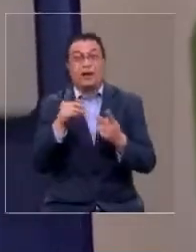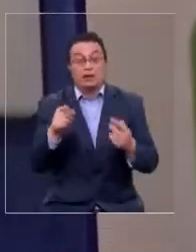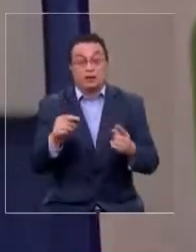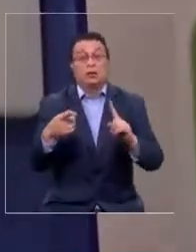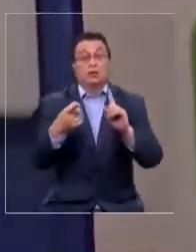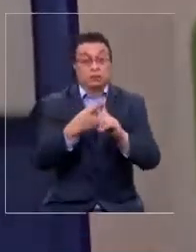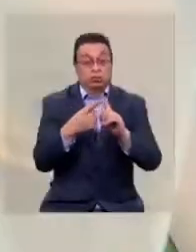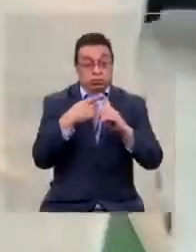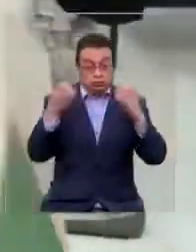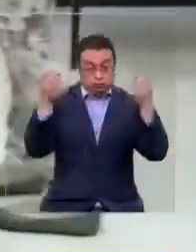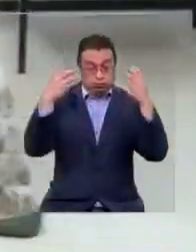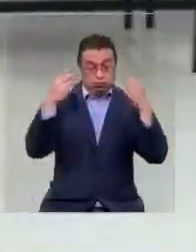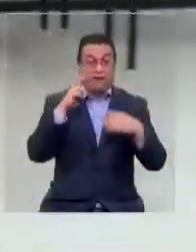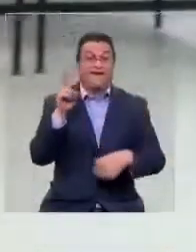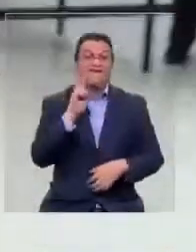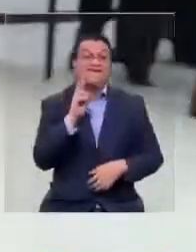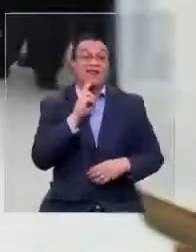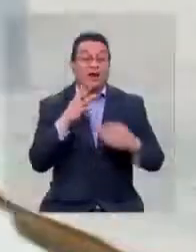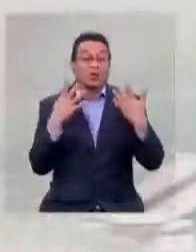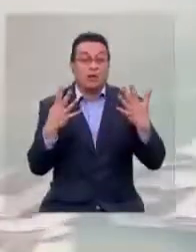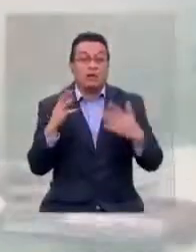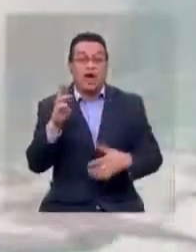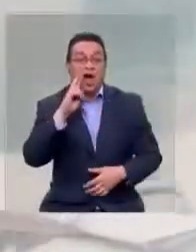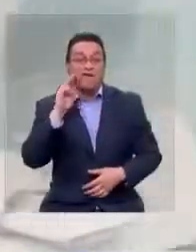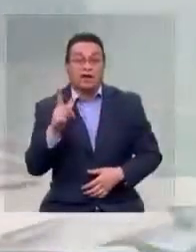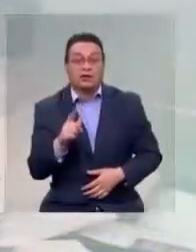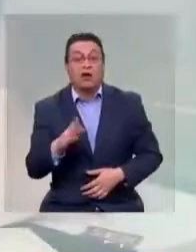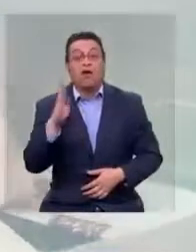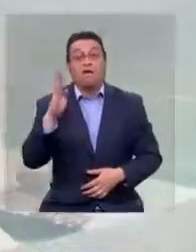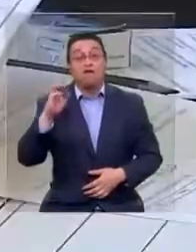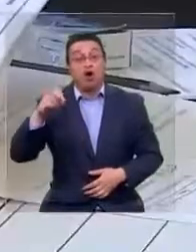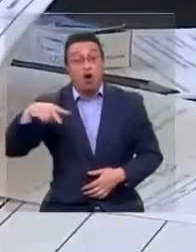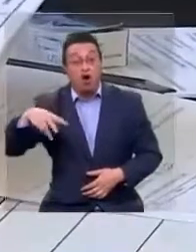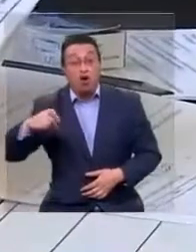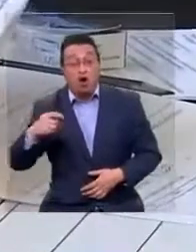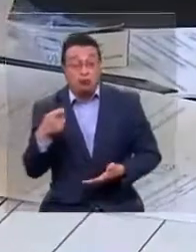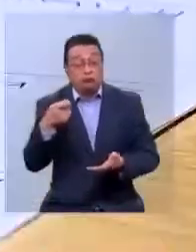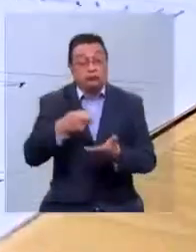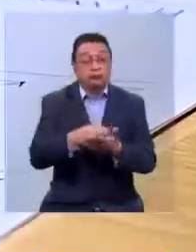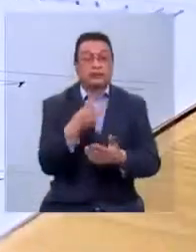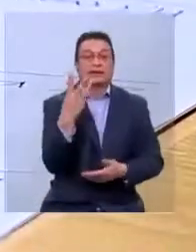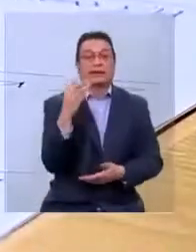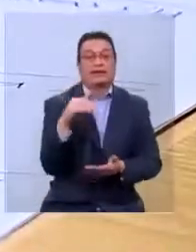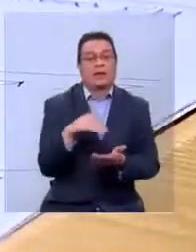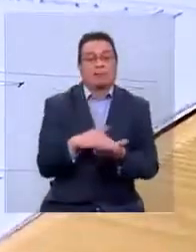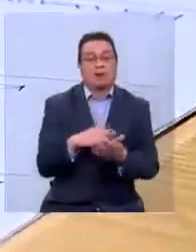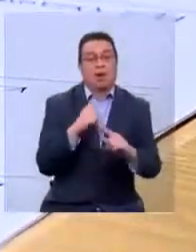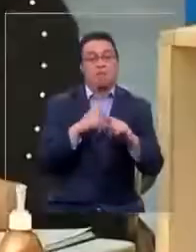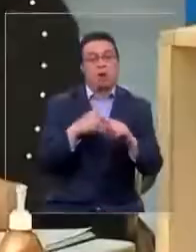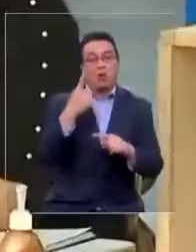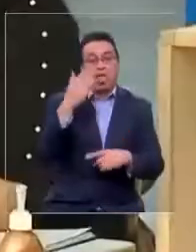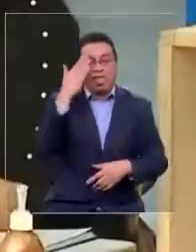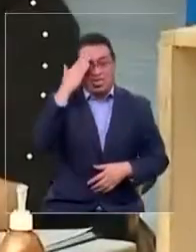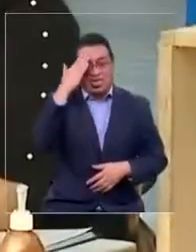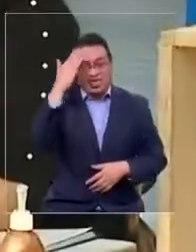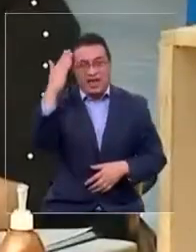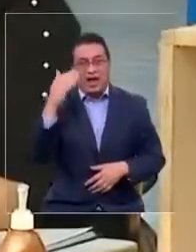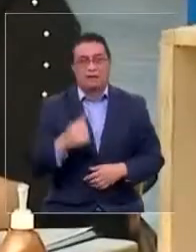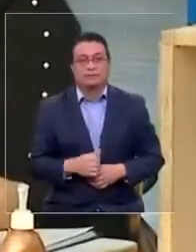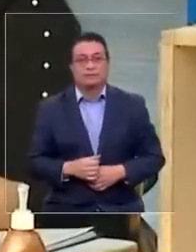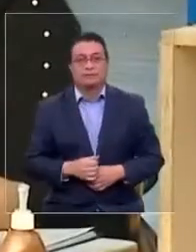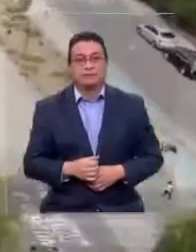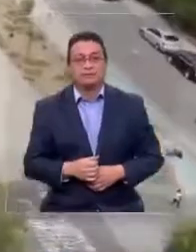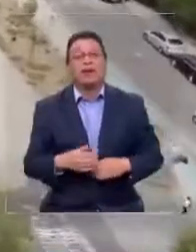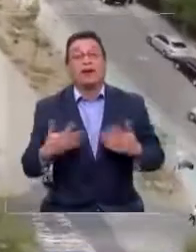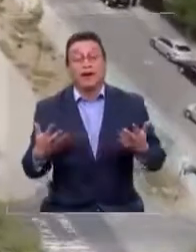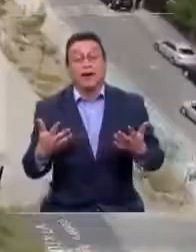de una capacitación el viernes 9 de abril. El bono por dicho servicio será de 30.000 pesos por cada día de comicios.